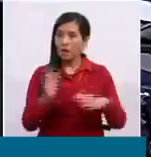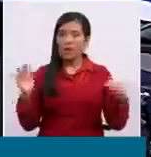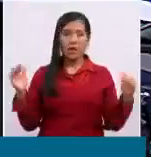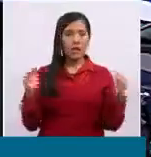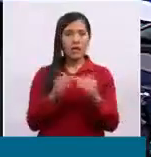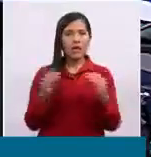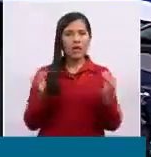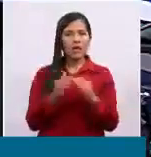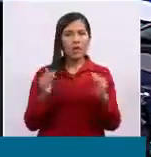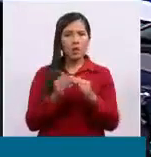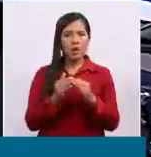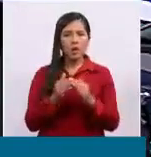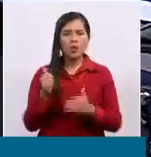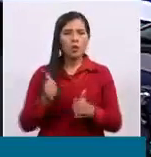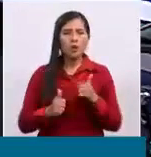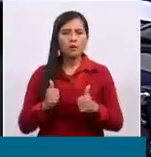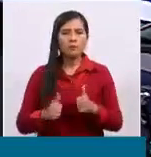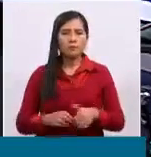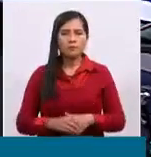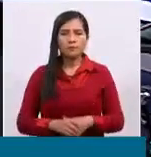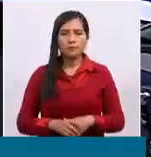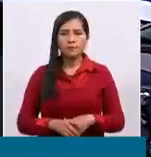un producto que es importado?